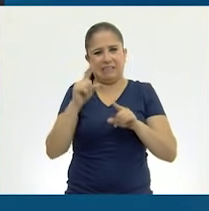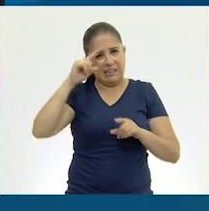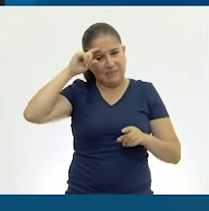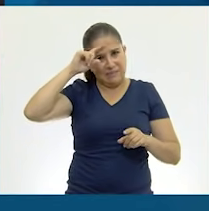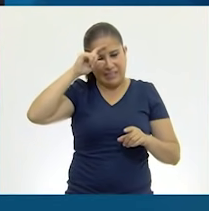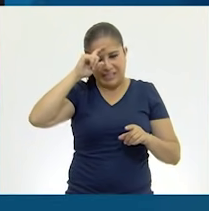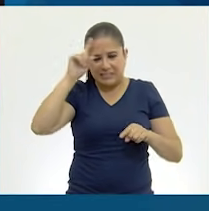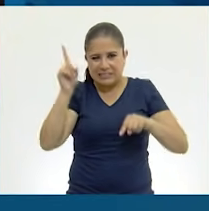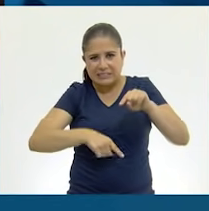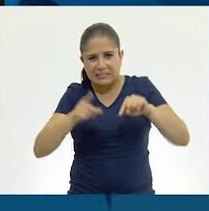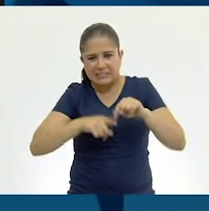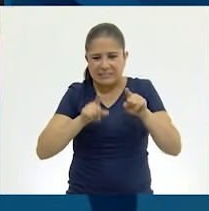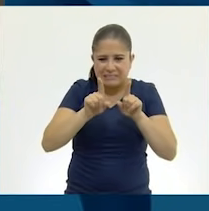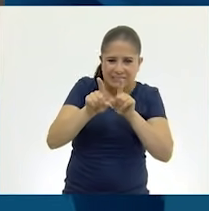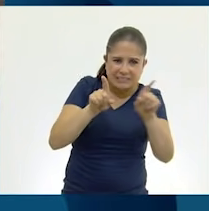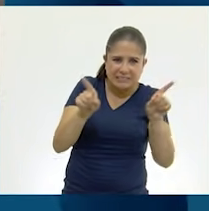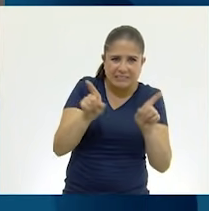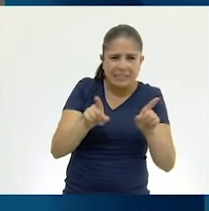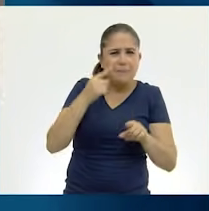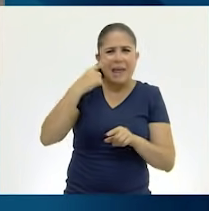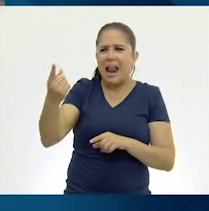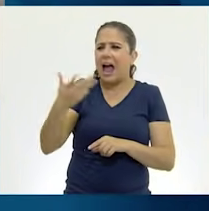sacarlas. Mira, allá hay otro.